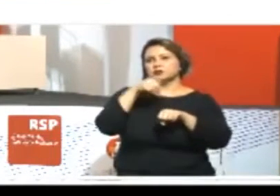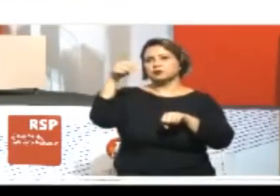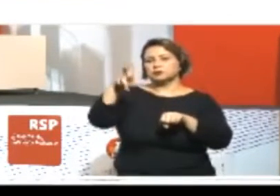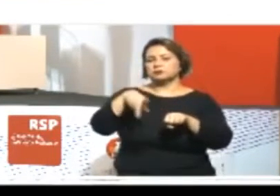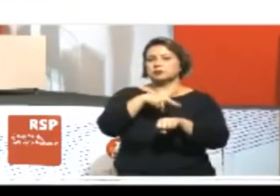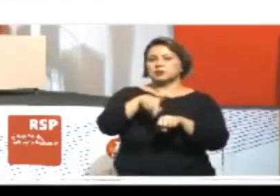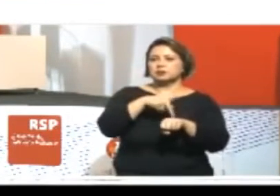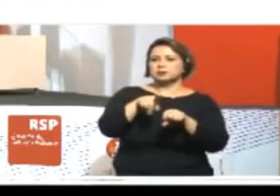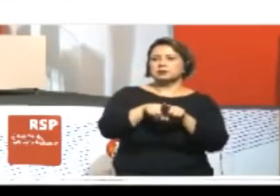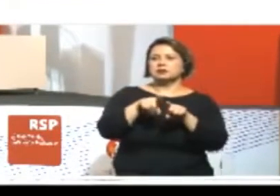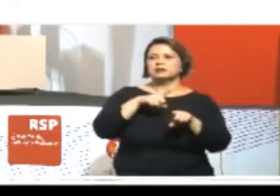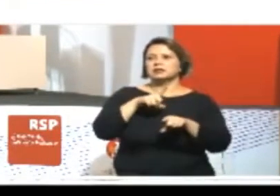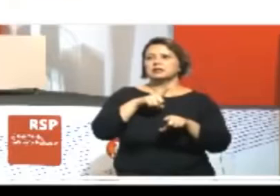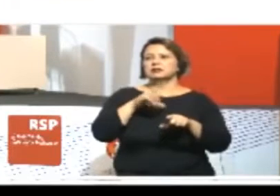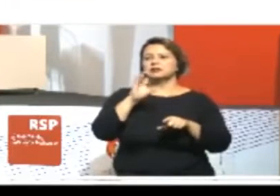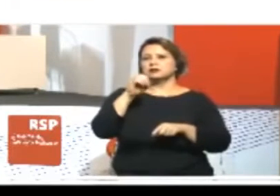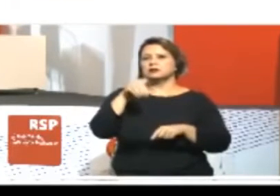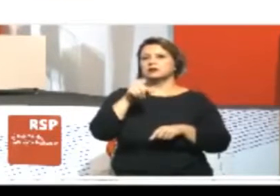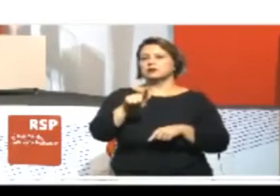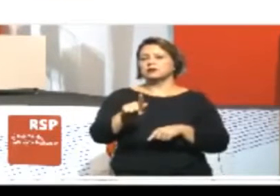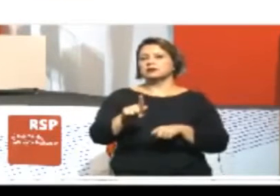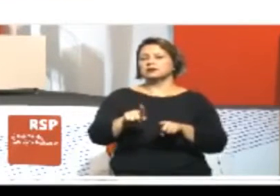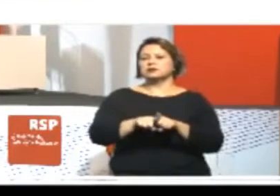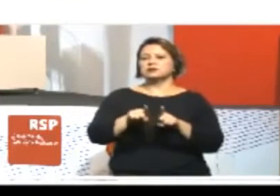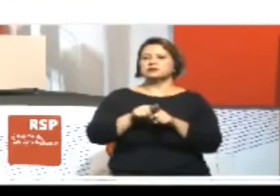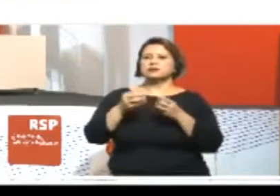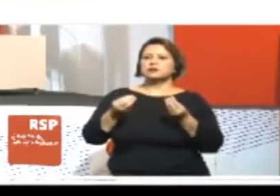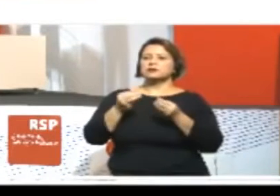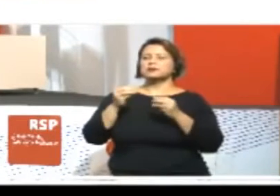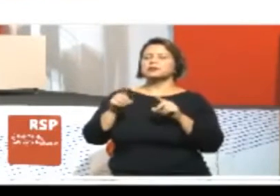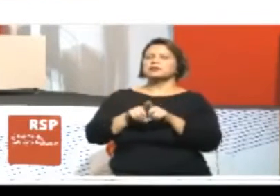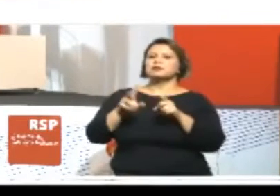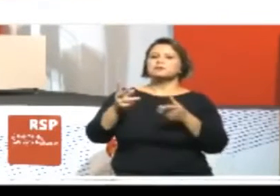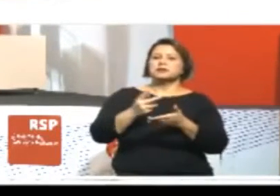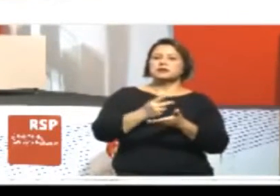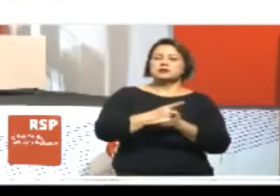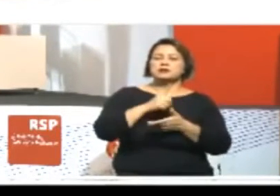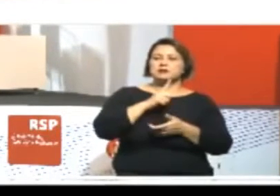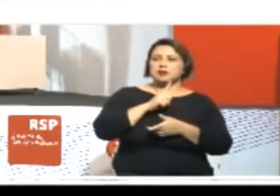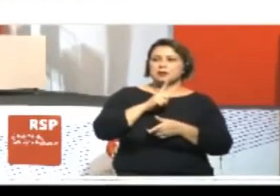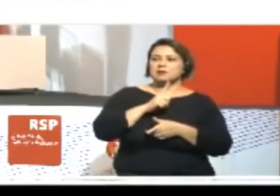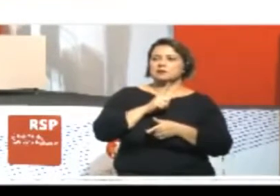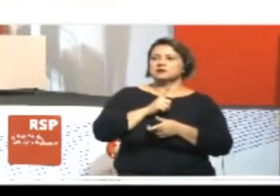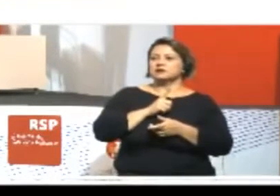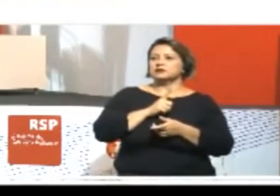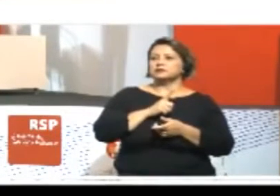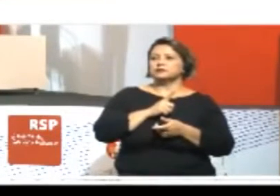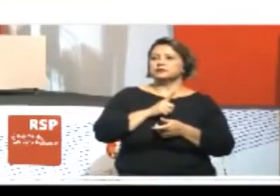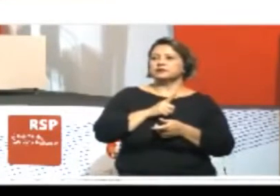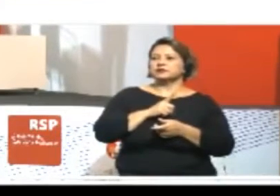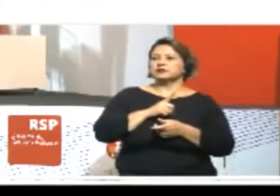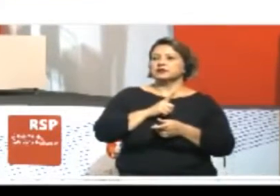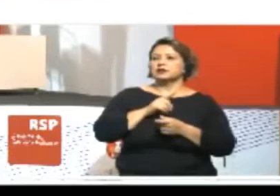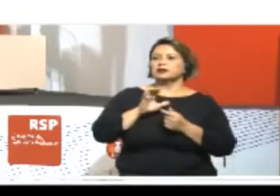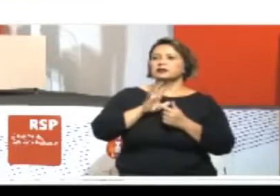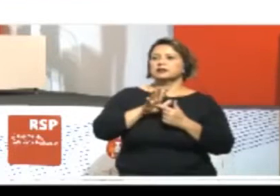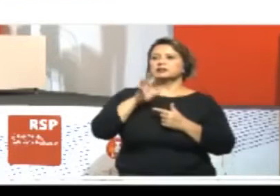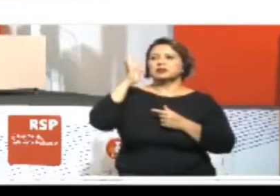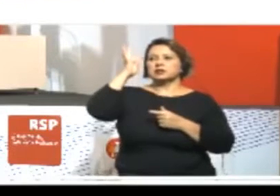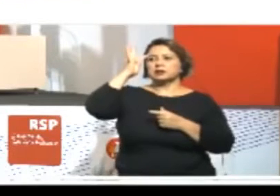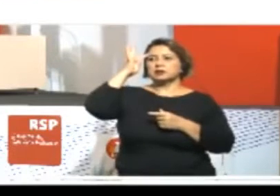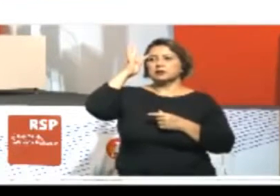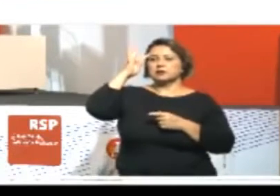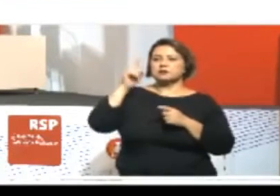en un municipio. Entonces, al final, generé este marco teórico para poder explicar el